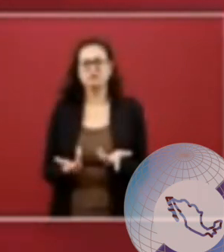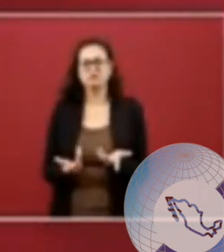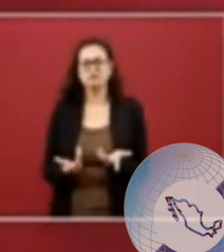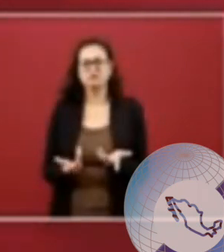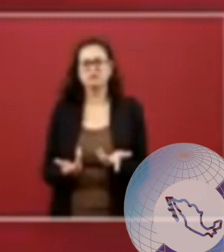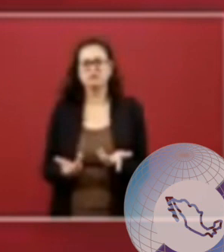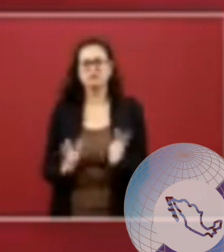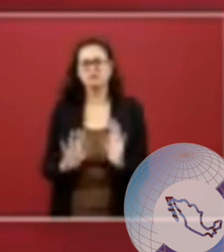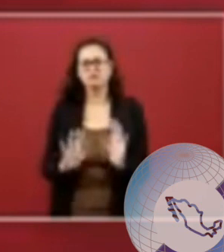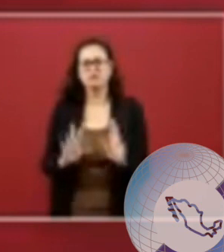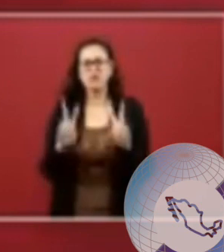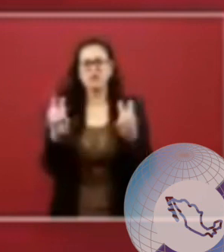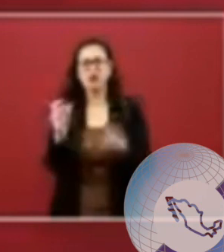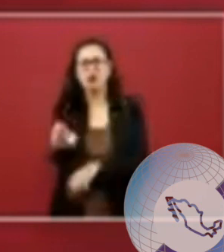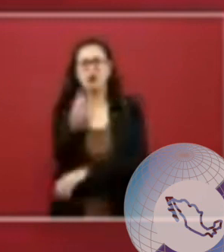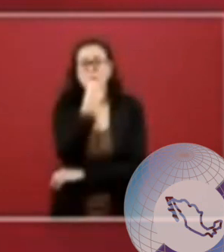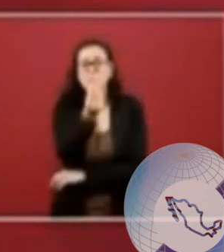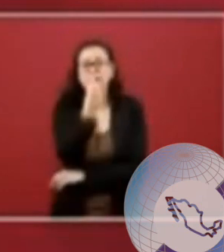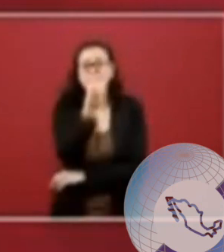En alimentos,